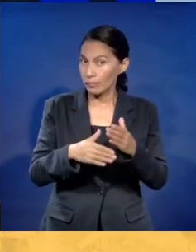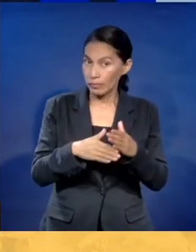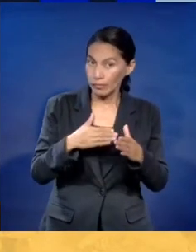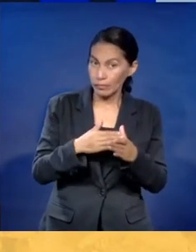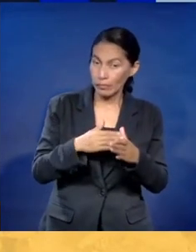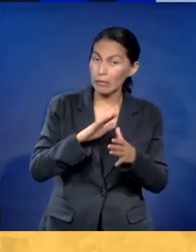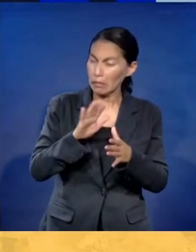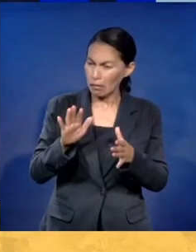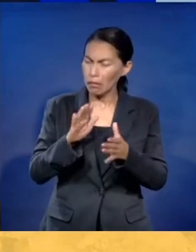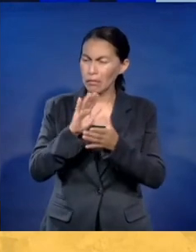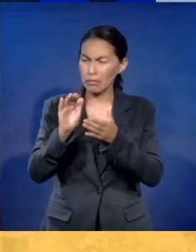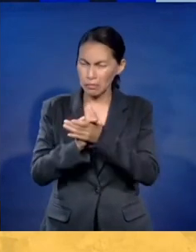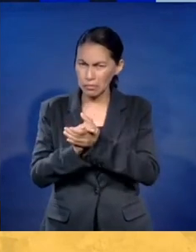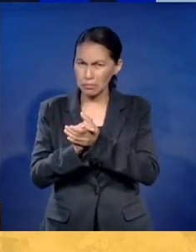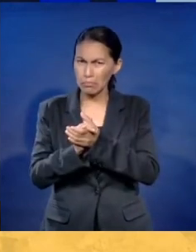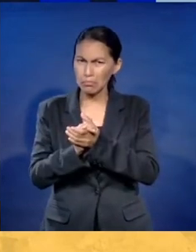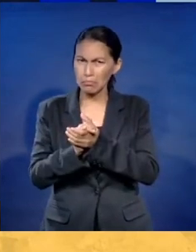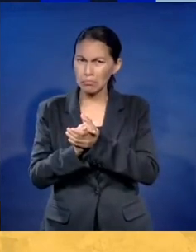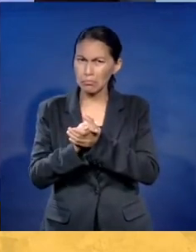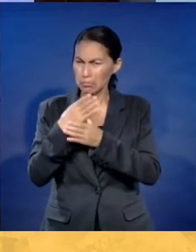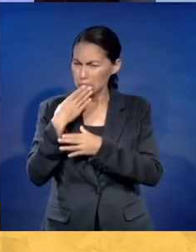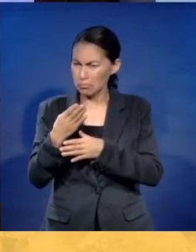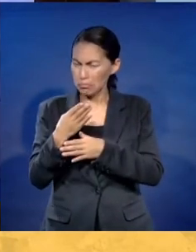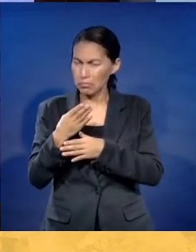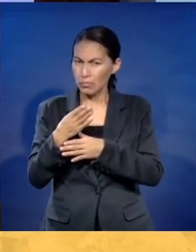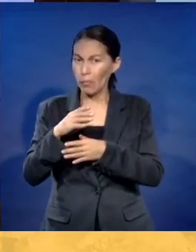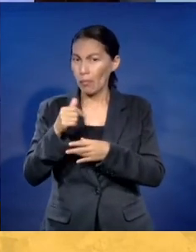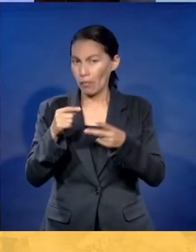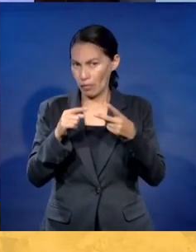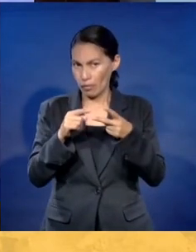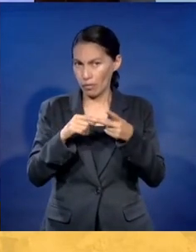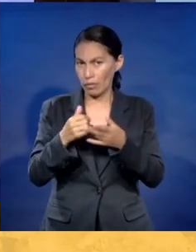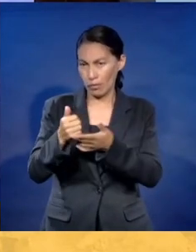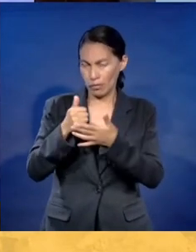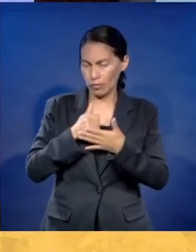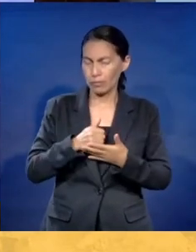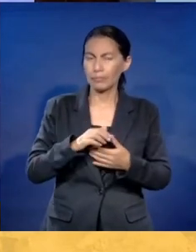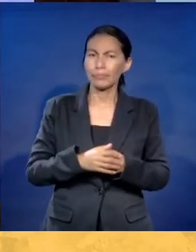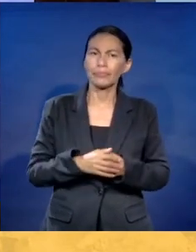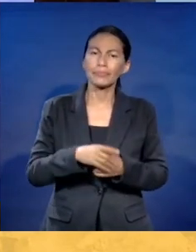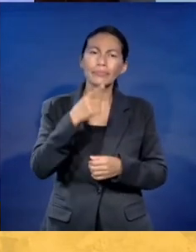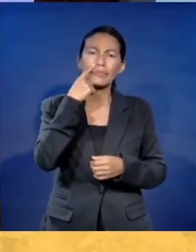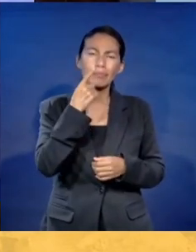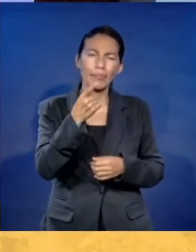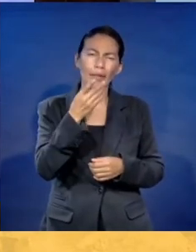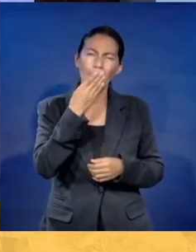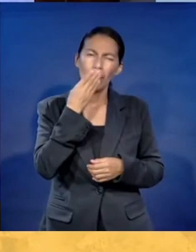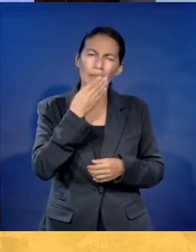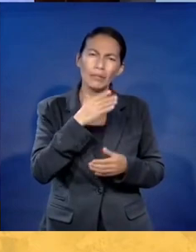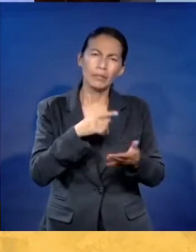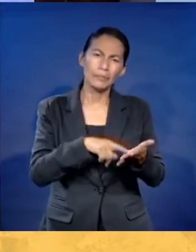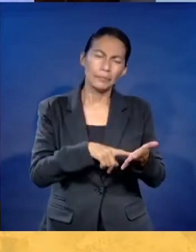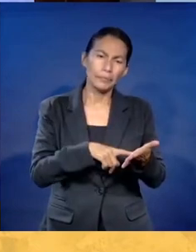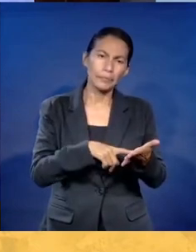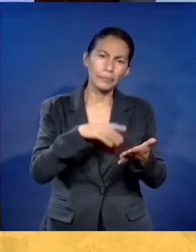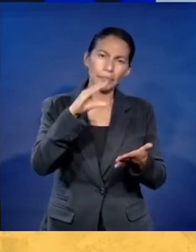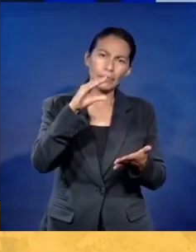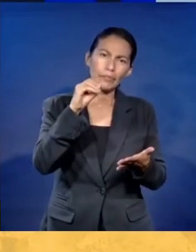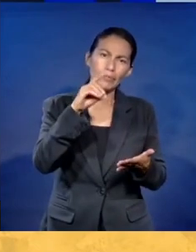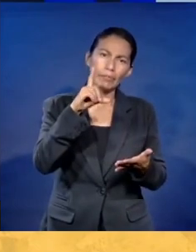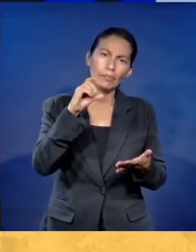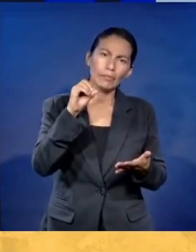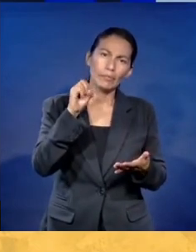estamos dentro del matrimonio por favor ayúdeme y busquen su Biblia colosenses capítulo cuatro